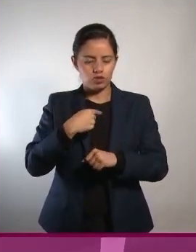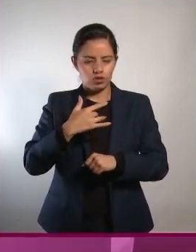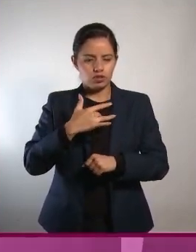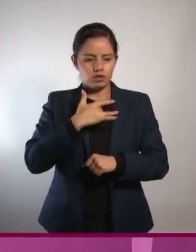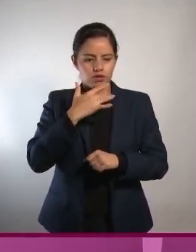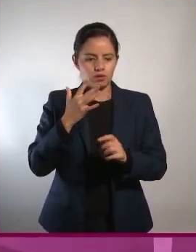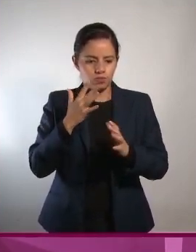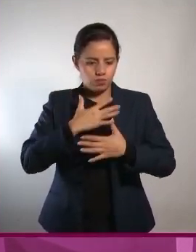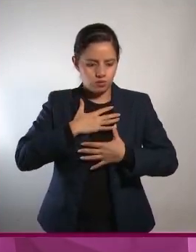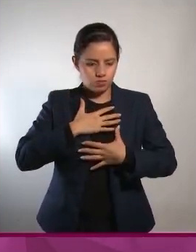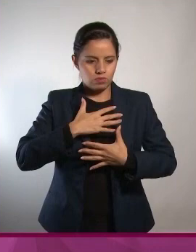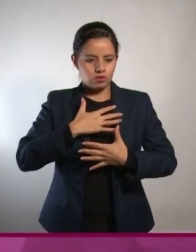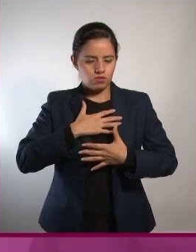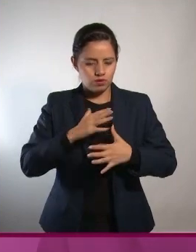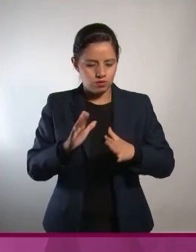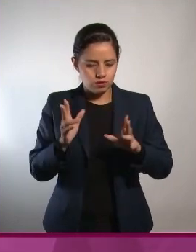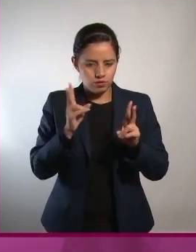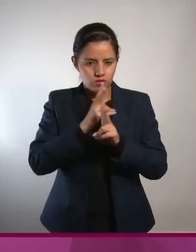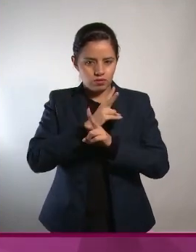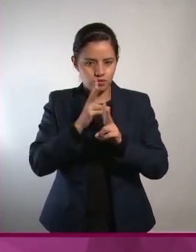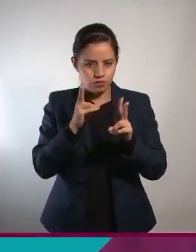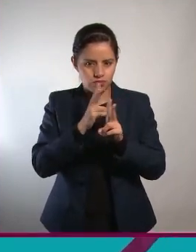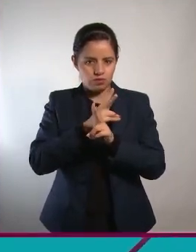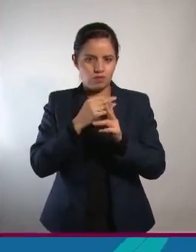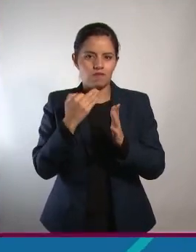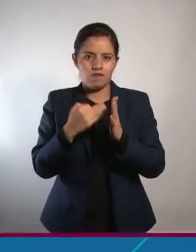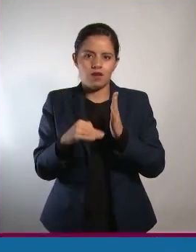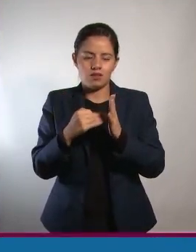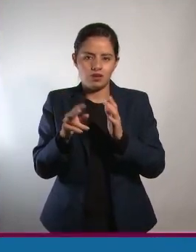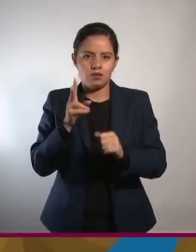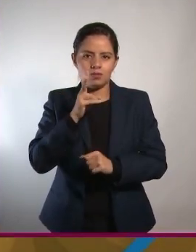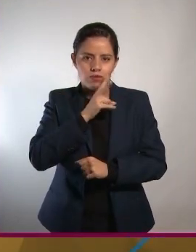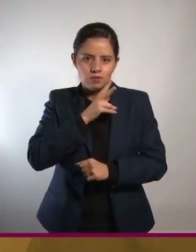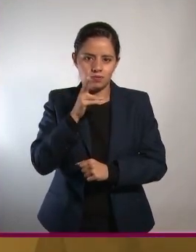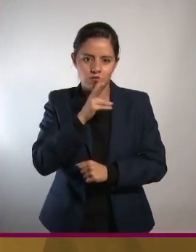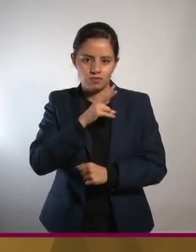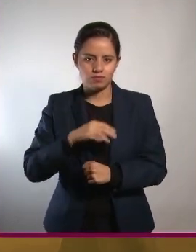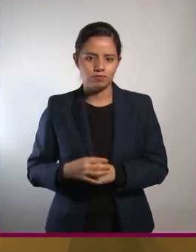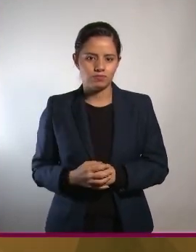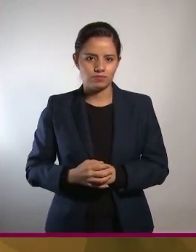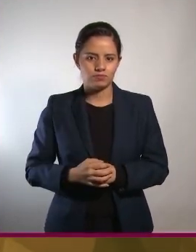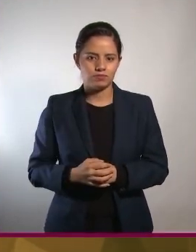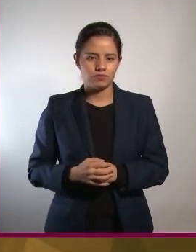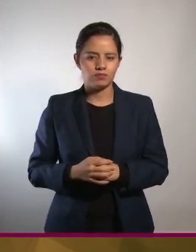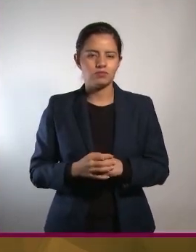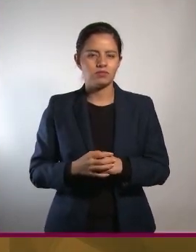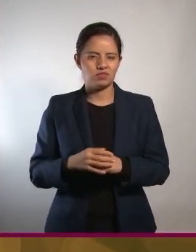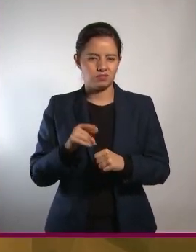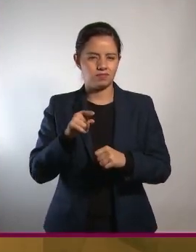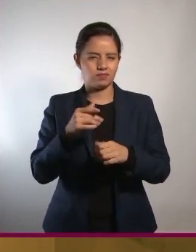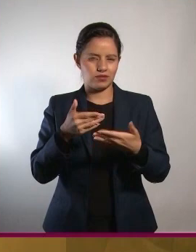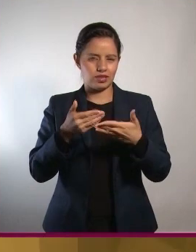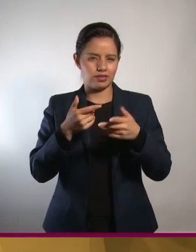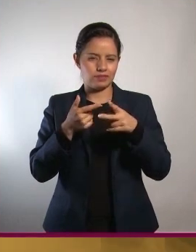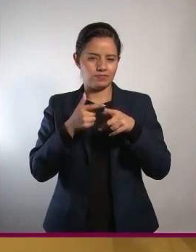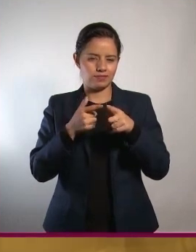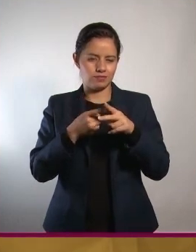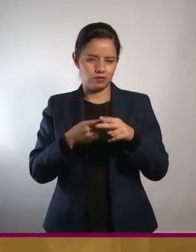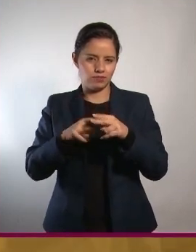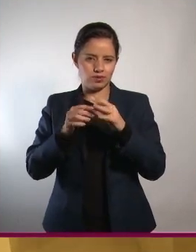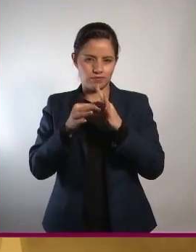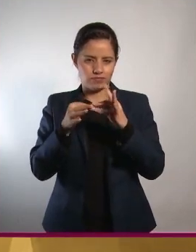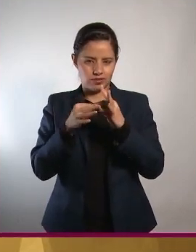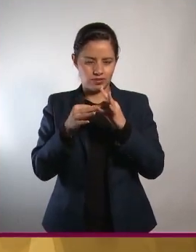y es cuando me falta el aire. Solo eso. Antes de continuar hablando sobre cómo cuidar nuestros